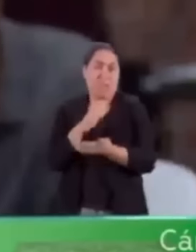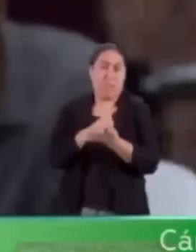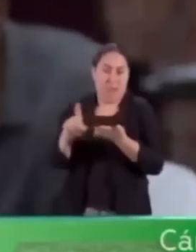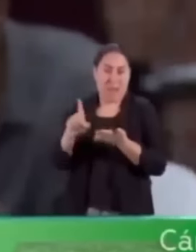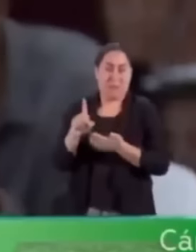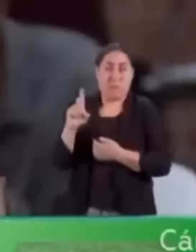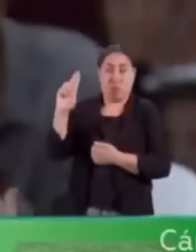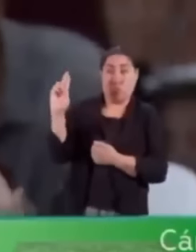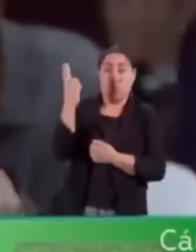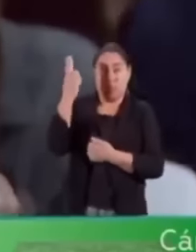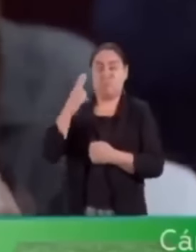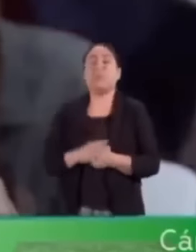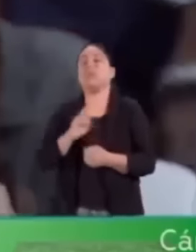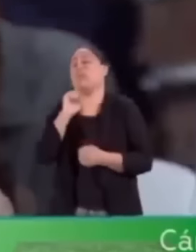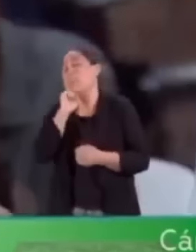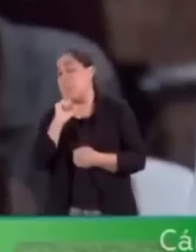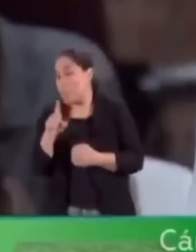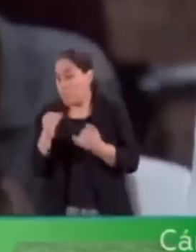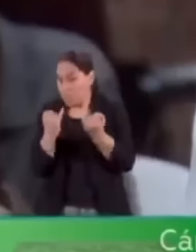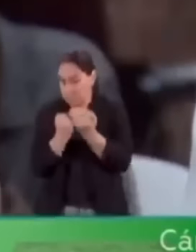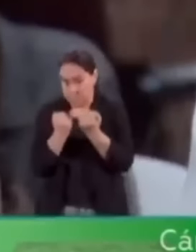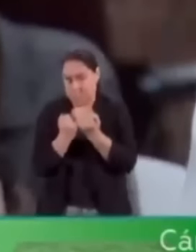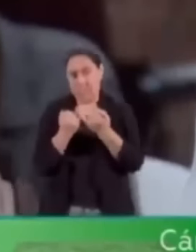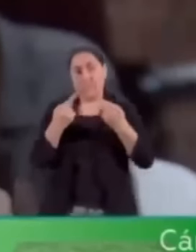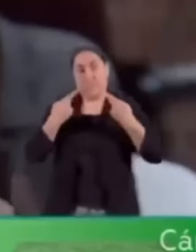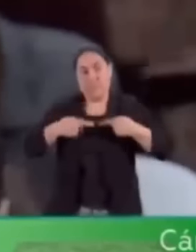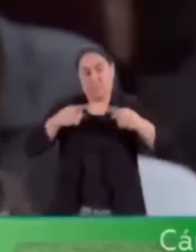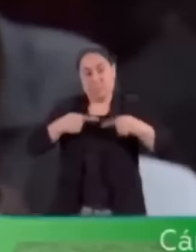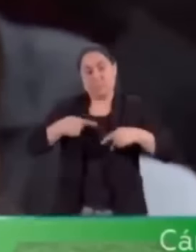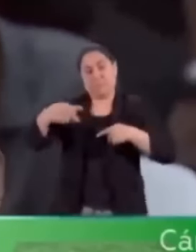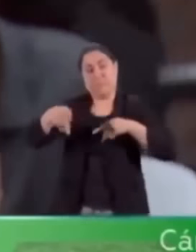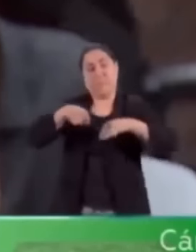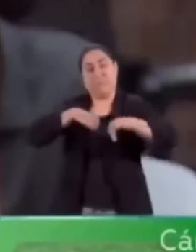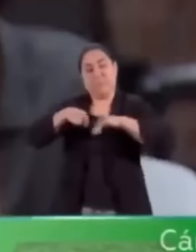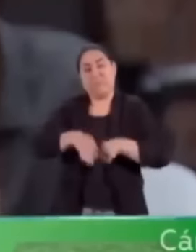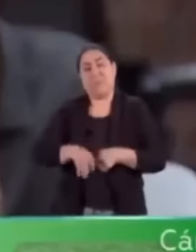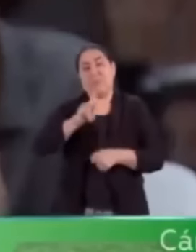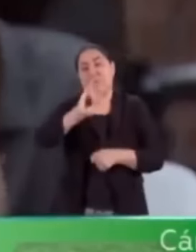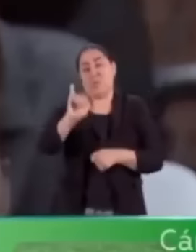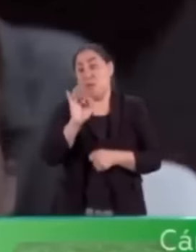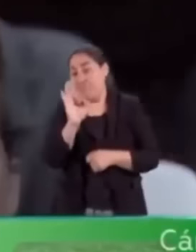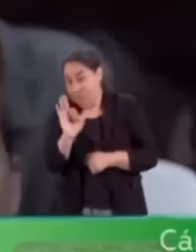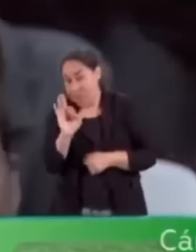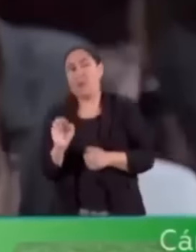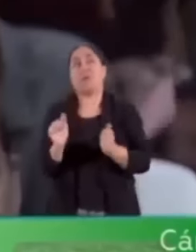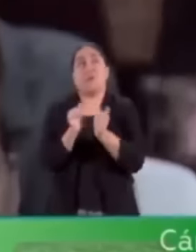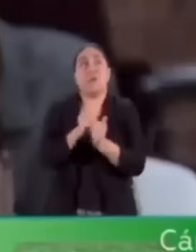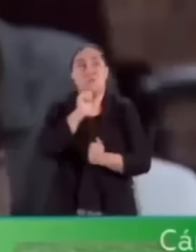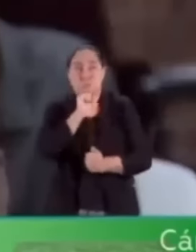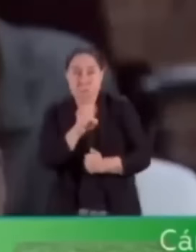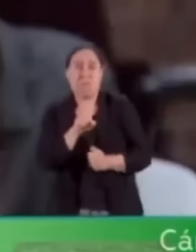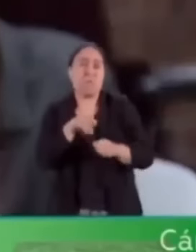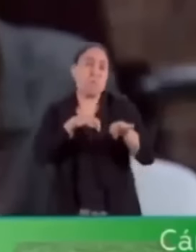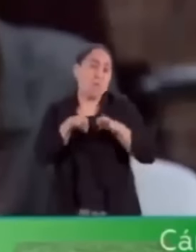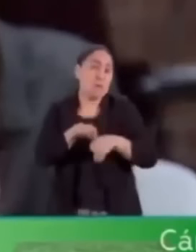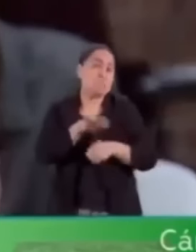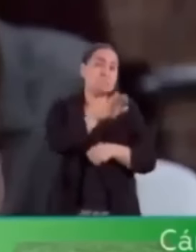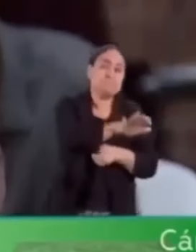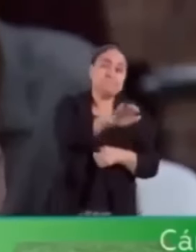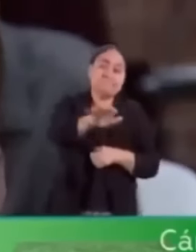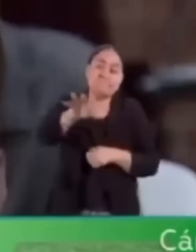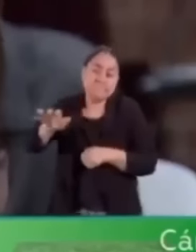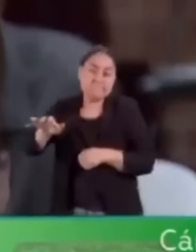de cada uno de los trabajadores del Poder Judicial Federal y de los poderes locales,